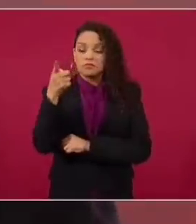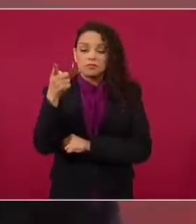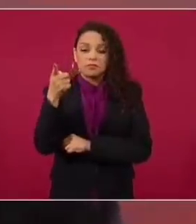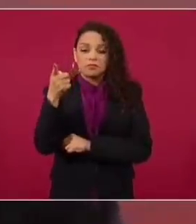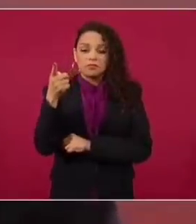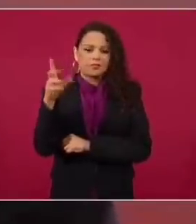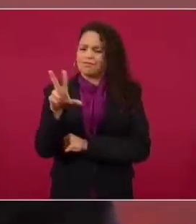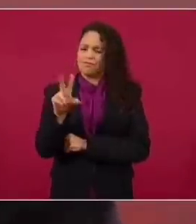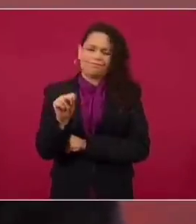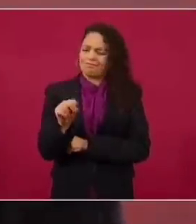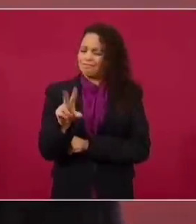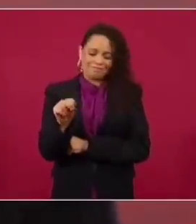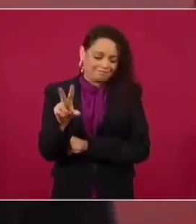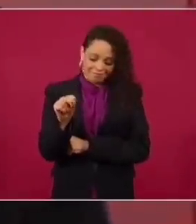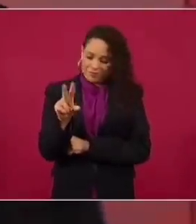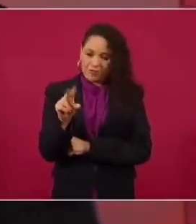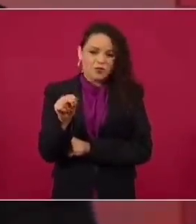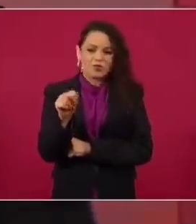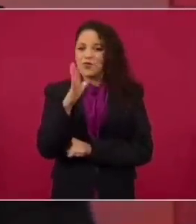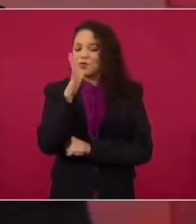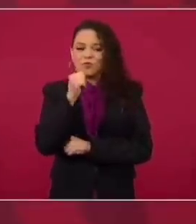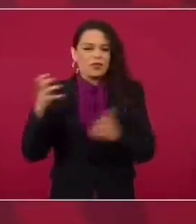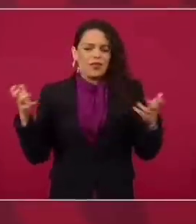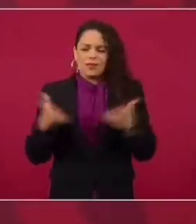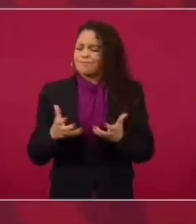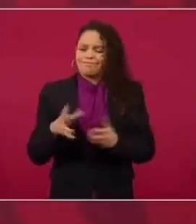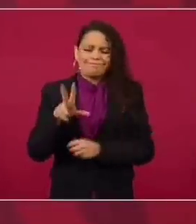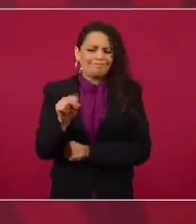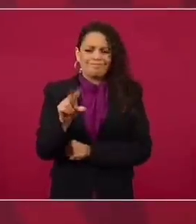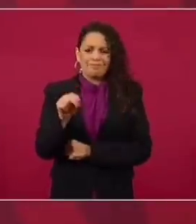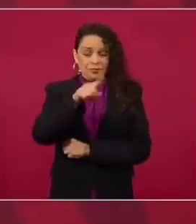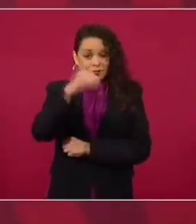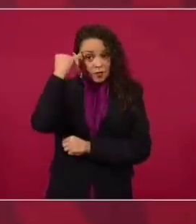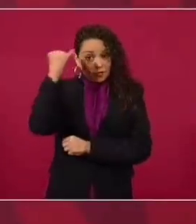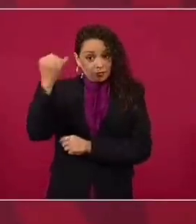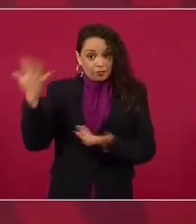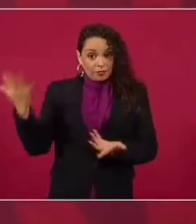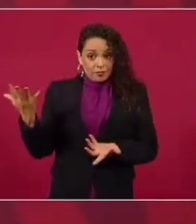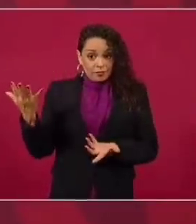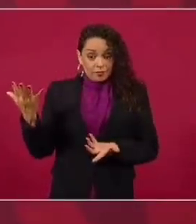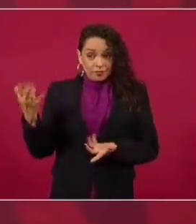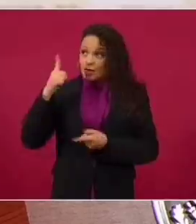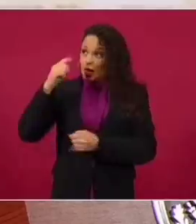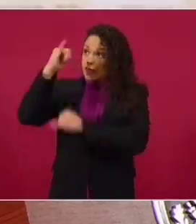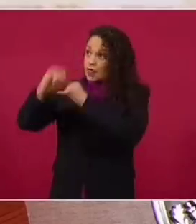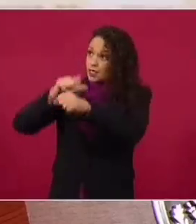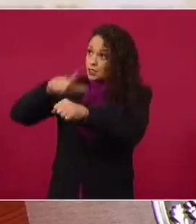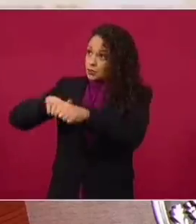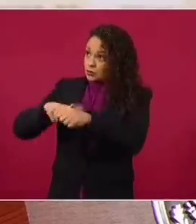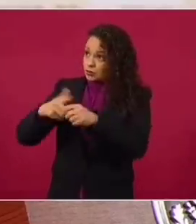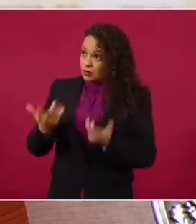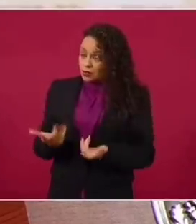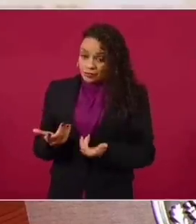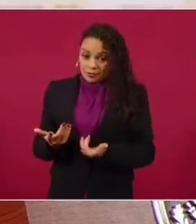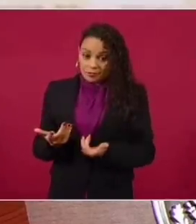No. Eso no se puede hacer. Imagínense los internacionalistas, los diplomáticos, si de por sí